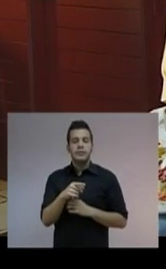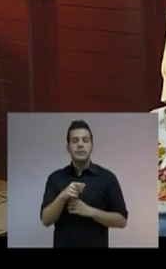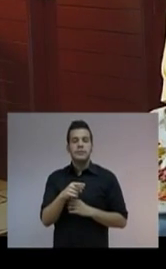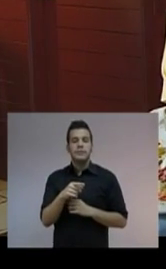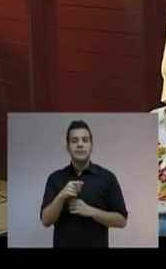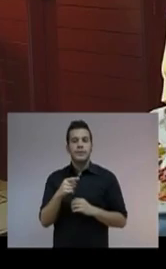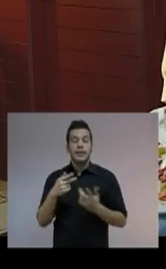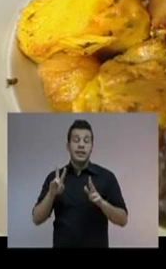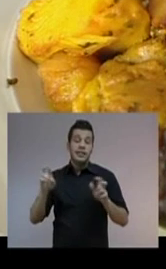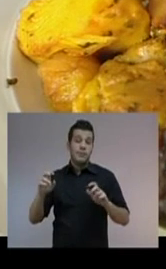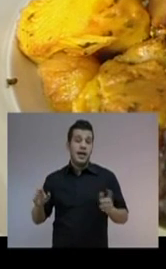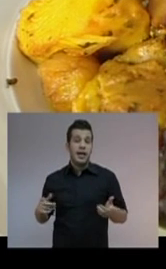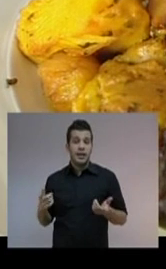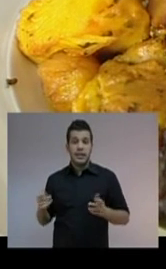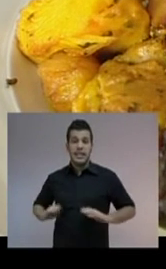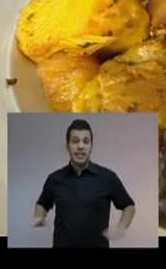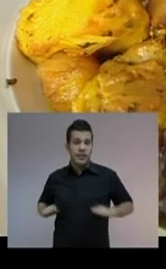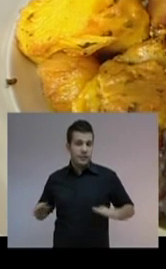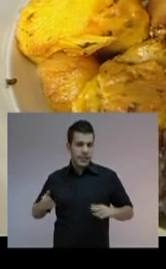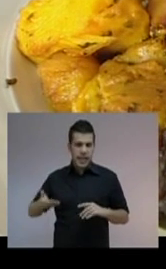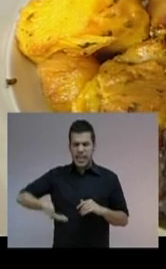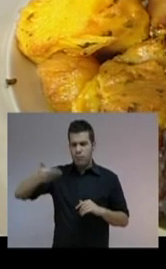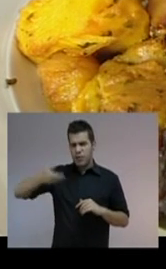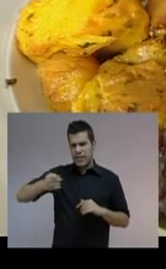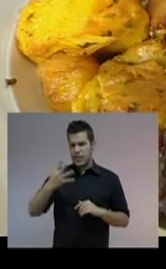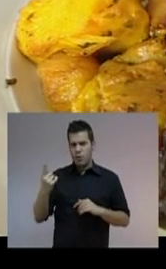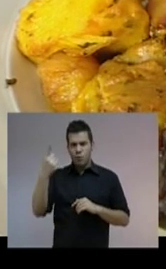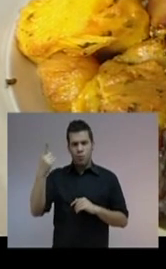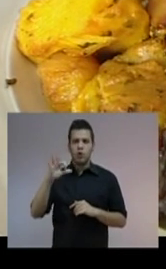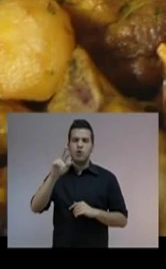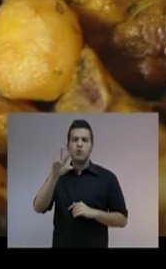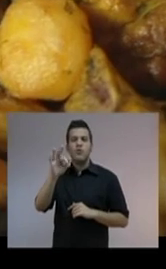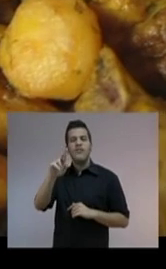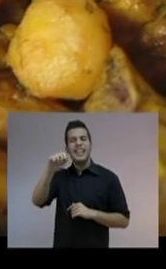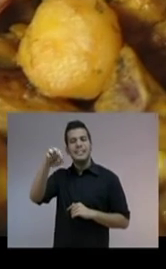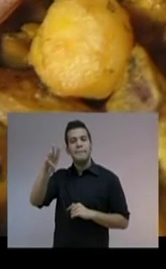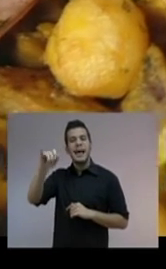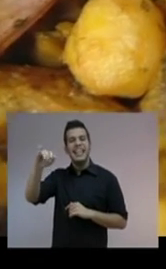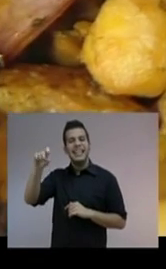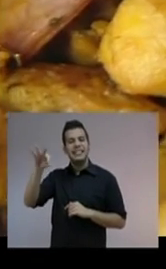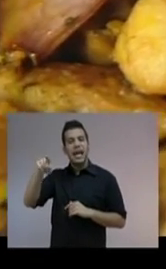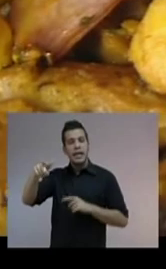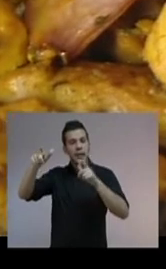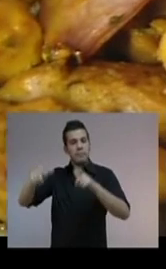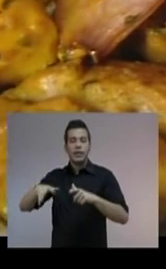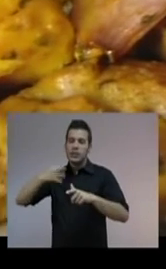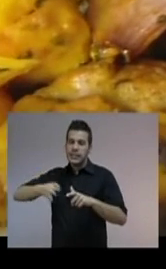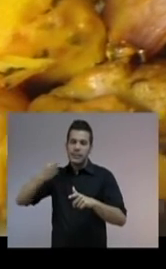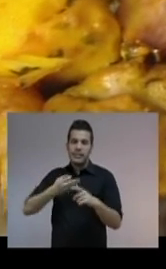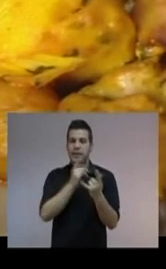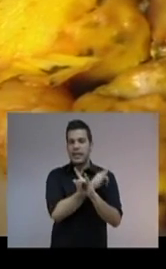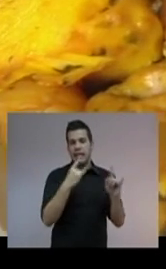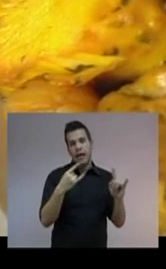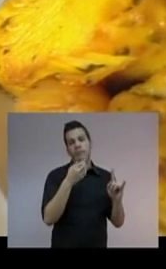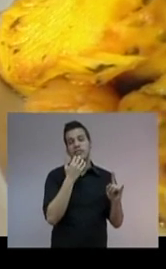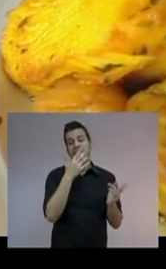platos ibicencos por excelencia. Se llama sofrit pagès, es un plato que se hacía siempre en las casas de campo los